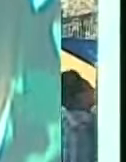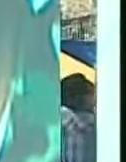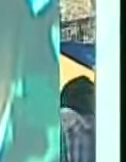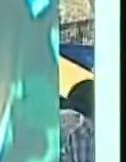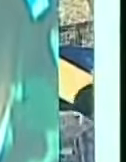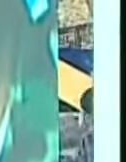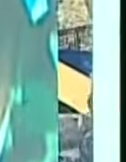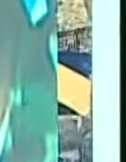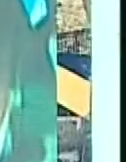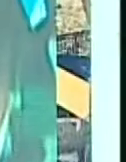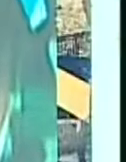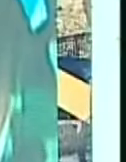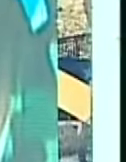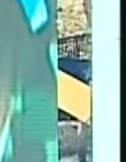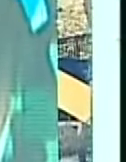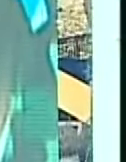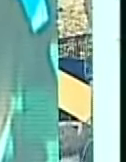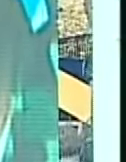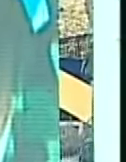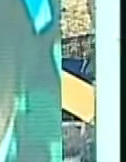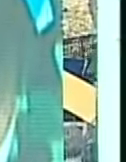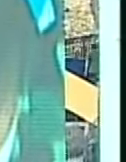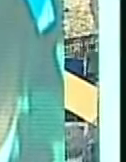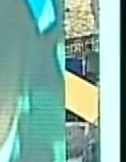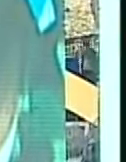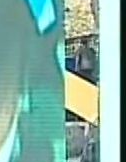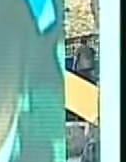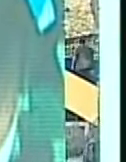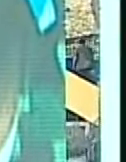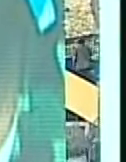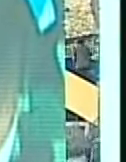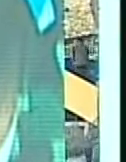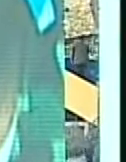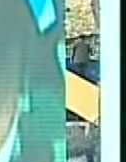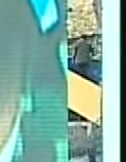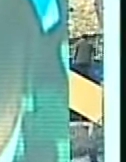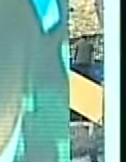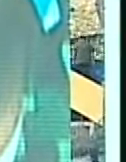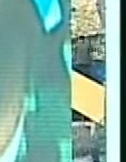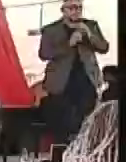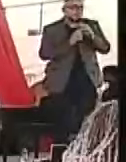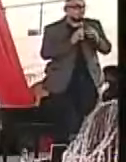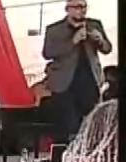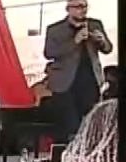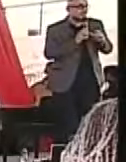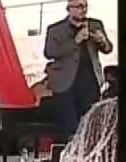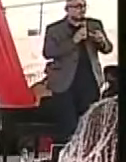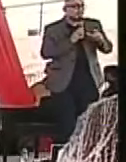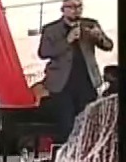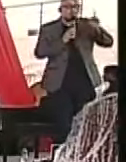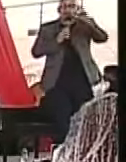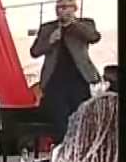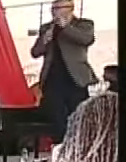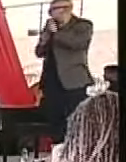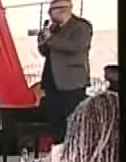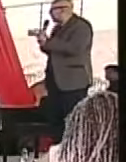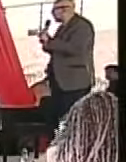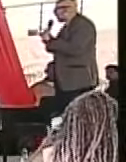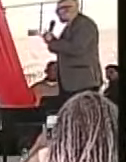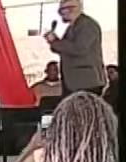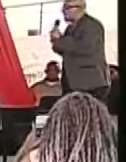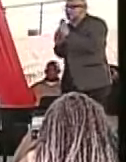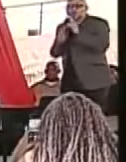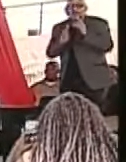Justamente donde se cumplen 22 años de los hechos ocurridos en nuestro país desde el 11 al 13 de abril. Vamos a escuchar en este